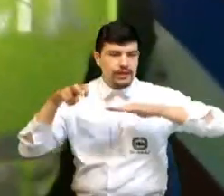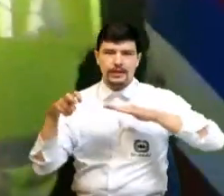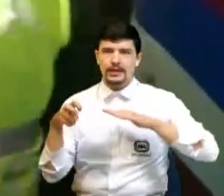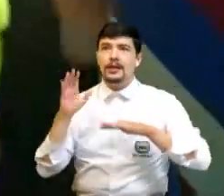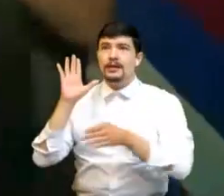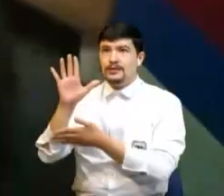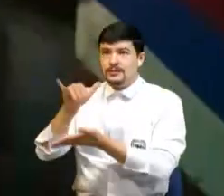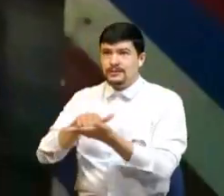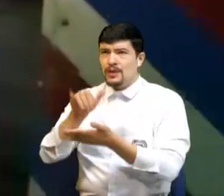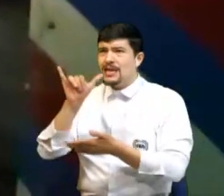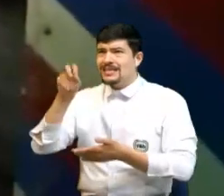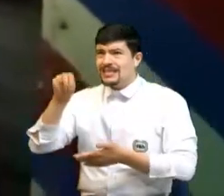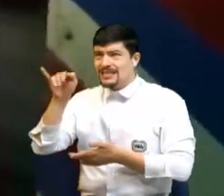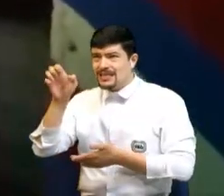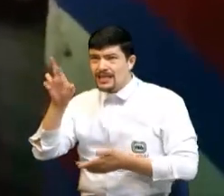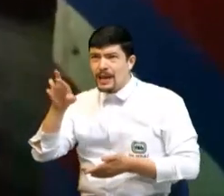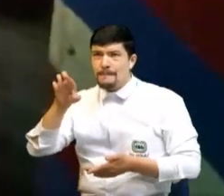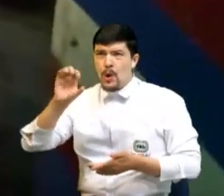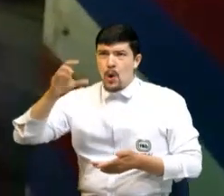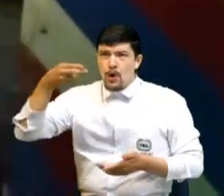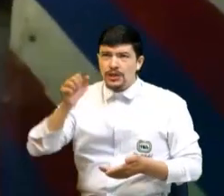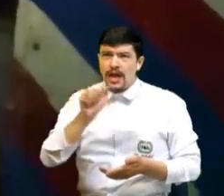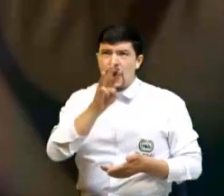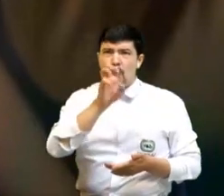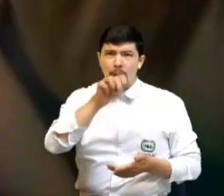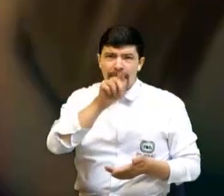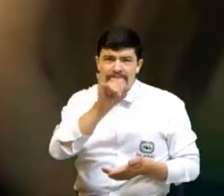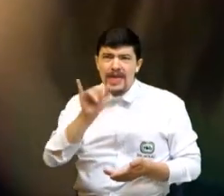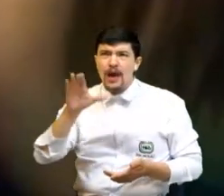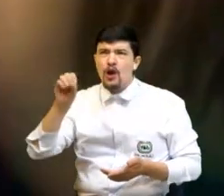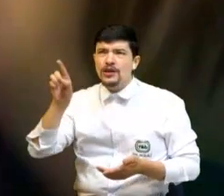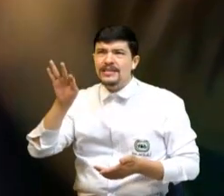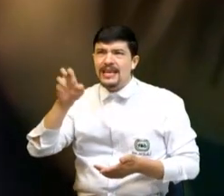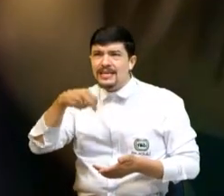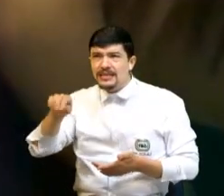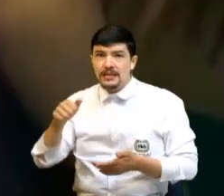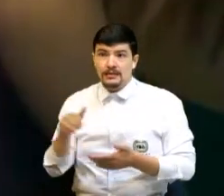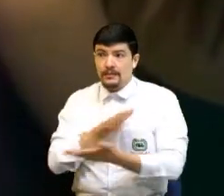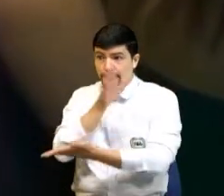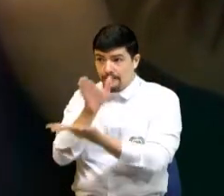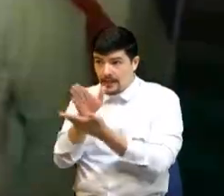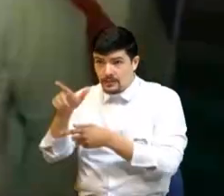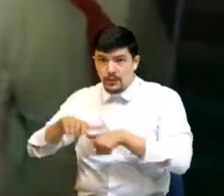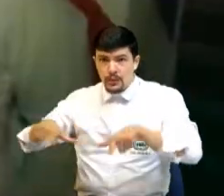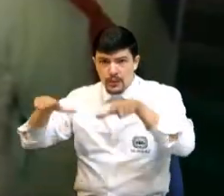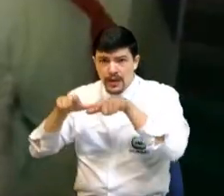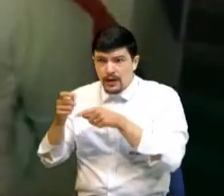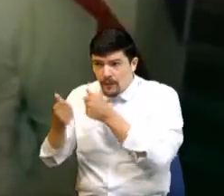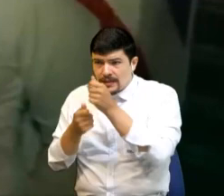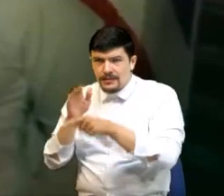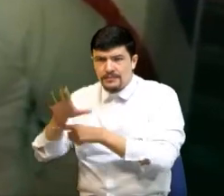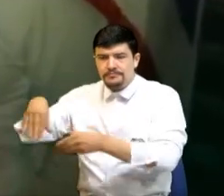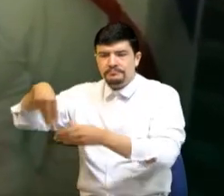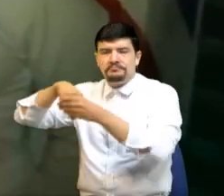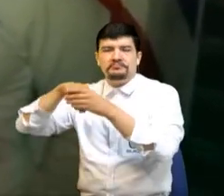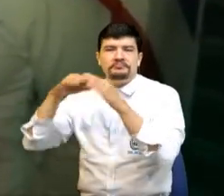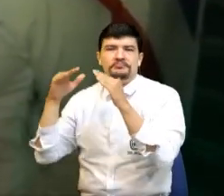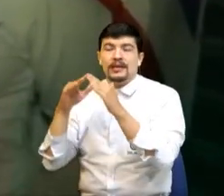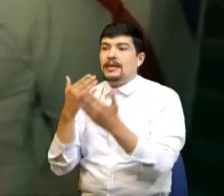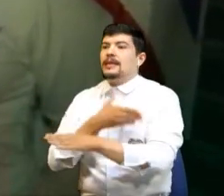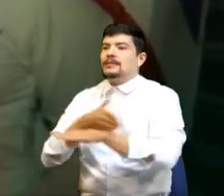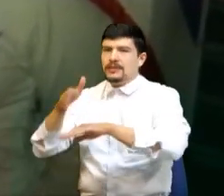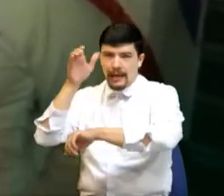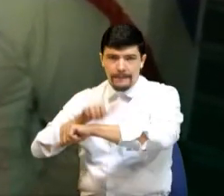ginger la pocha la costeña y a wendy la policía les llegó en las últimas horas en un local comercial donde se encontraban y das